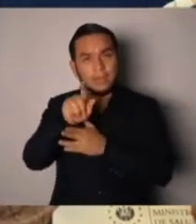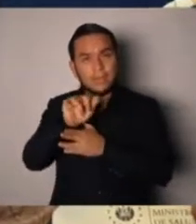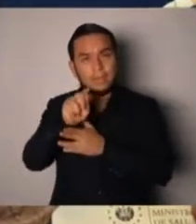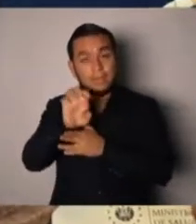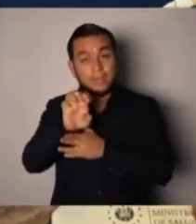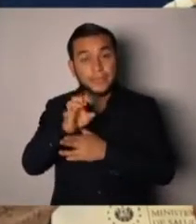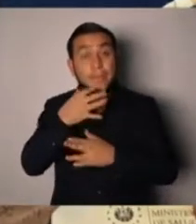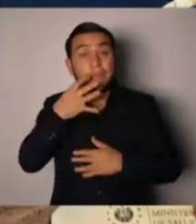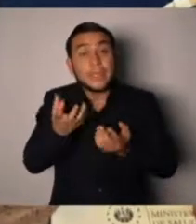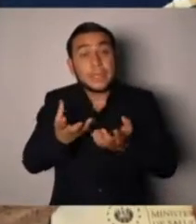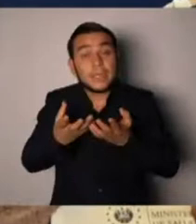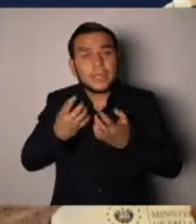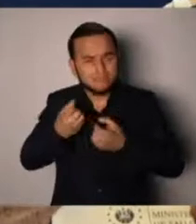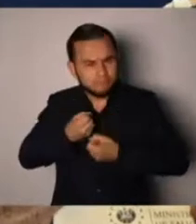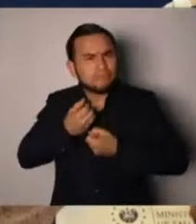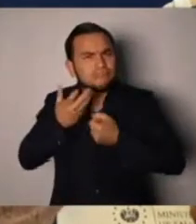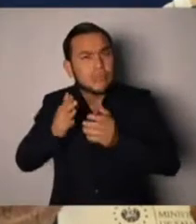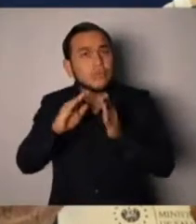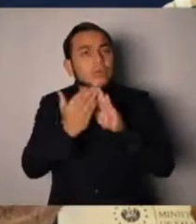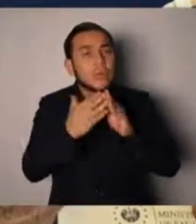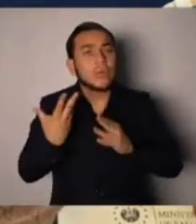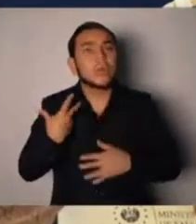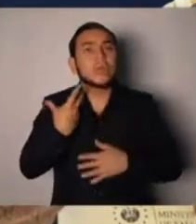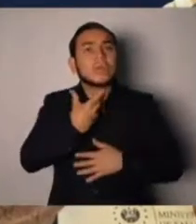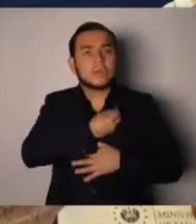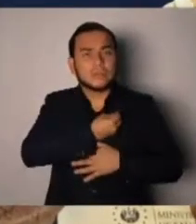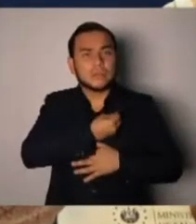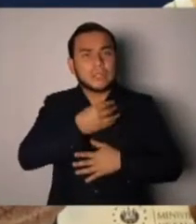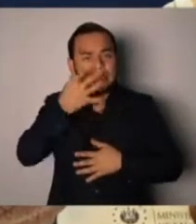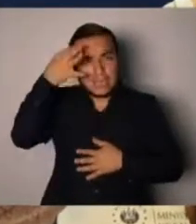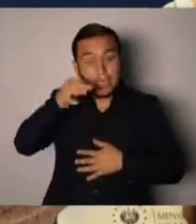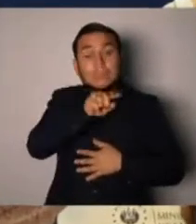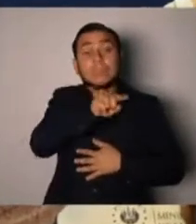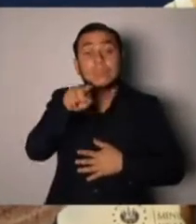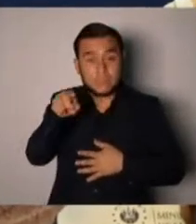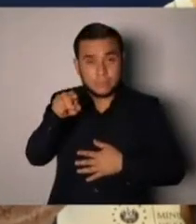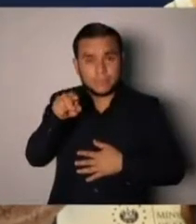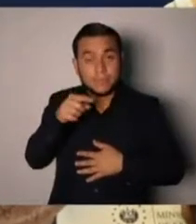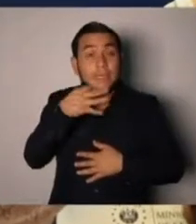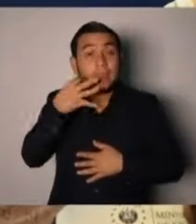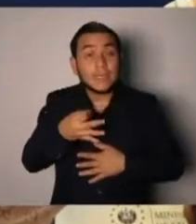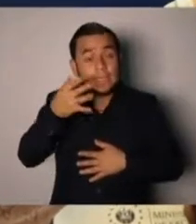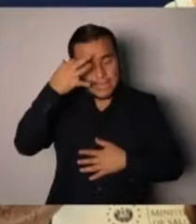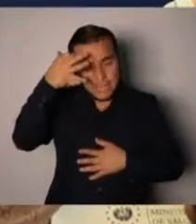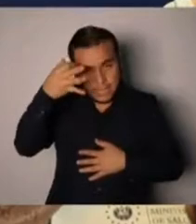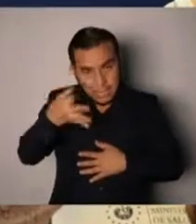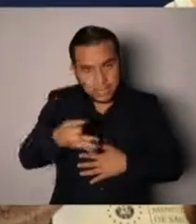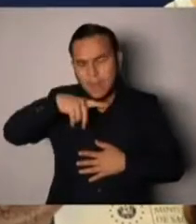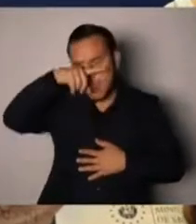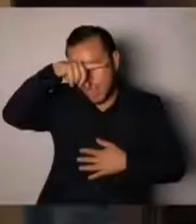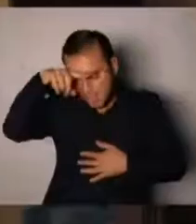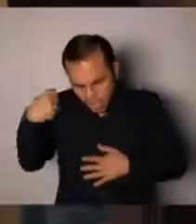queremos decirle en el nombre de la comunidad que nosotros creemos en usted creemos firmemente en el trabajo y el